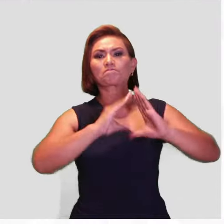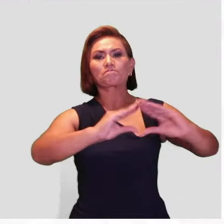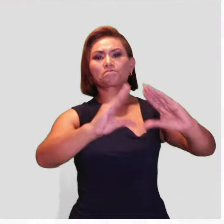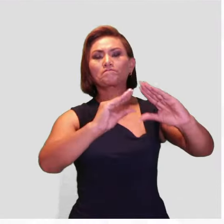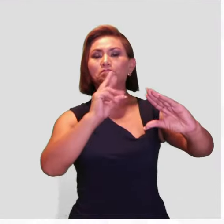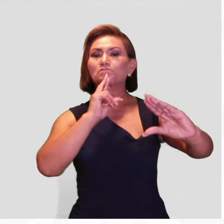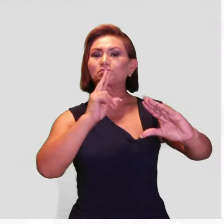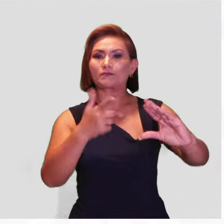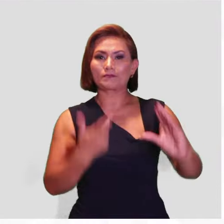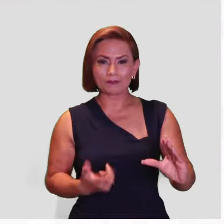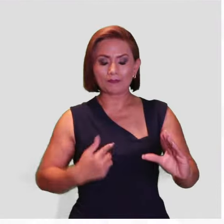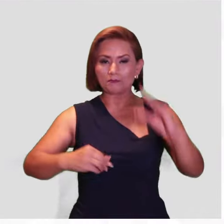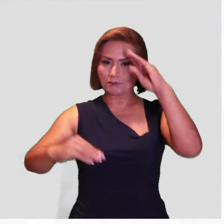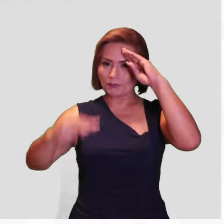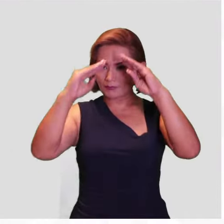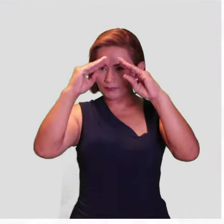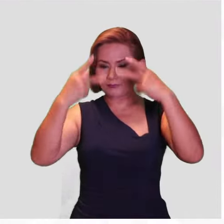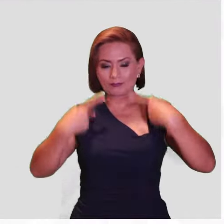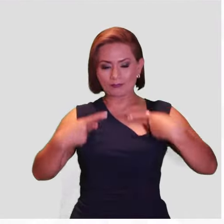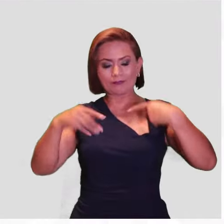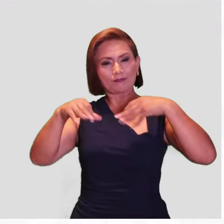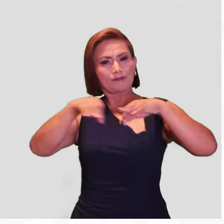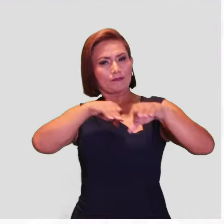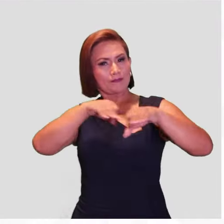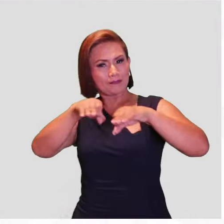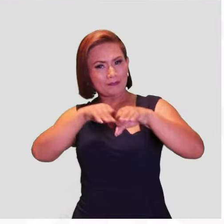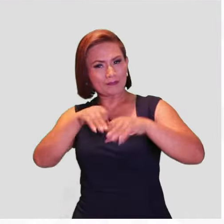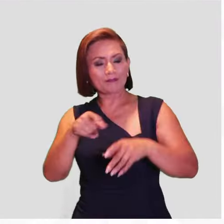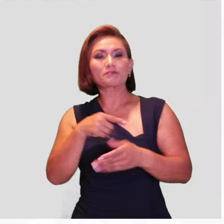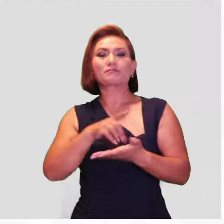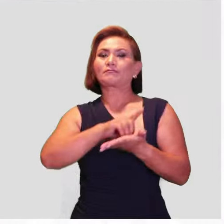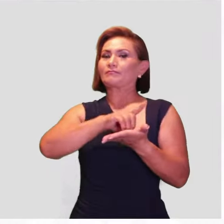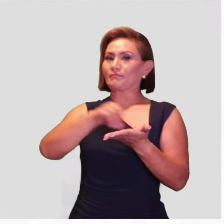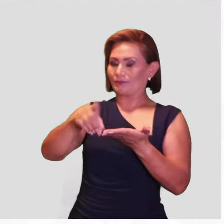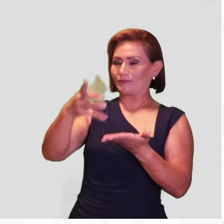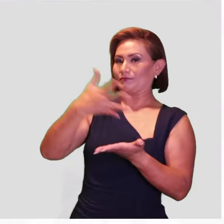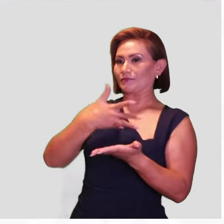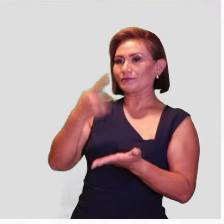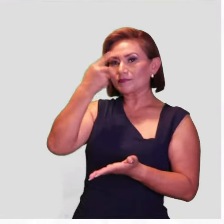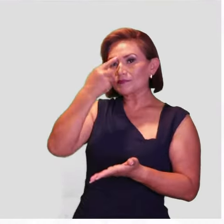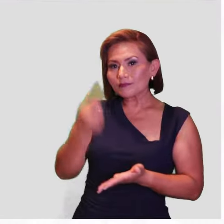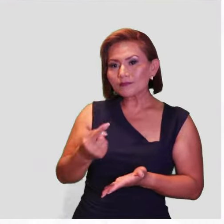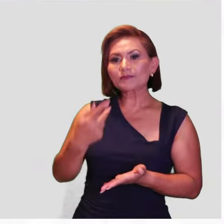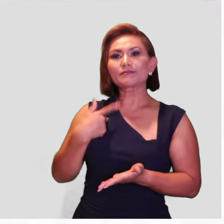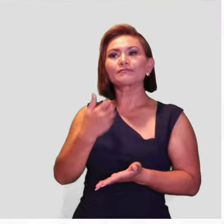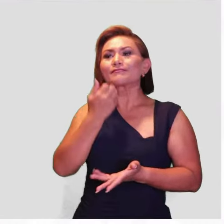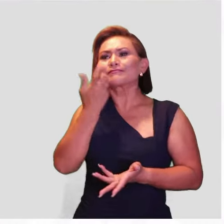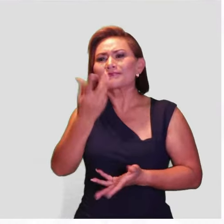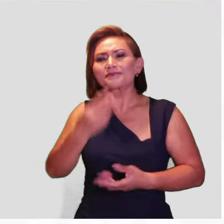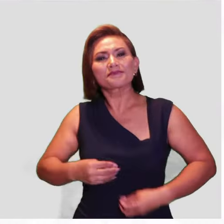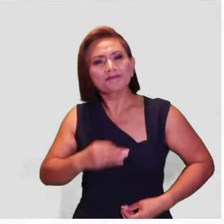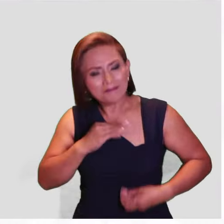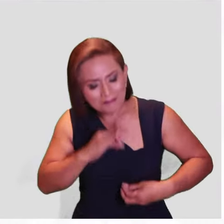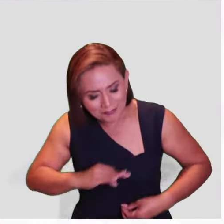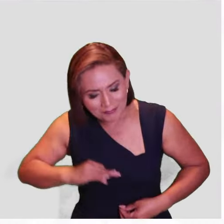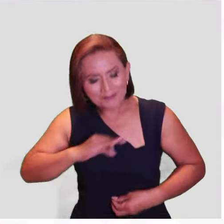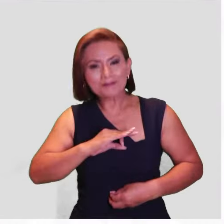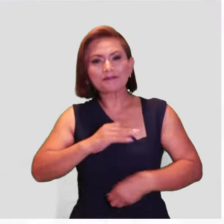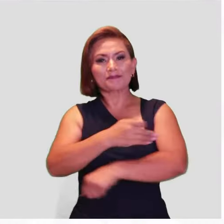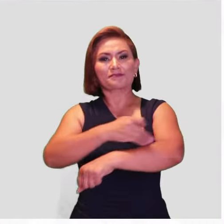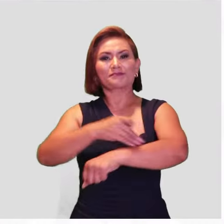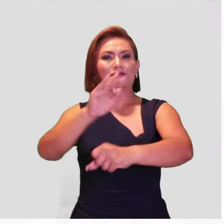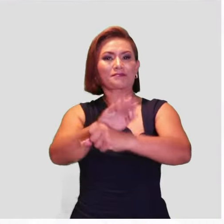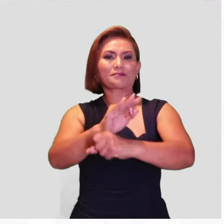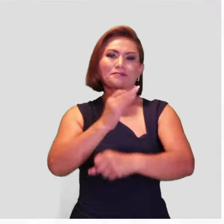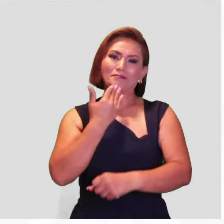pensando en la clase trabajadora que tiene el legítimo derecho a la búsqueda de la felicidad y del bienestar de sus familias.